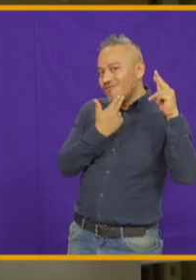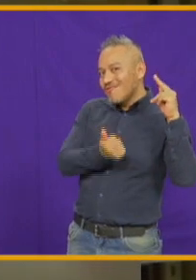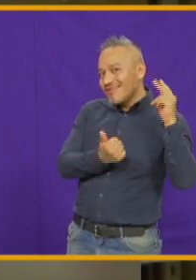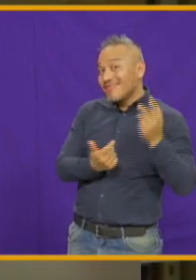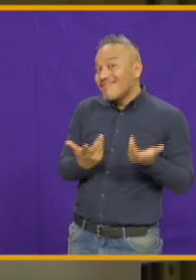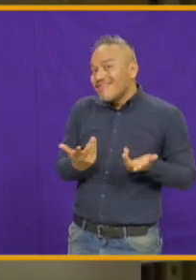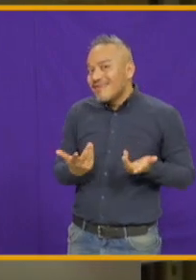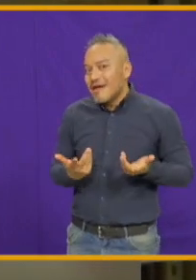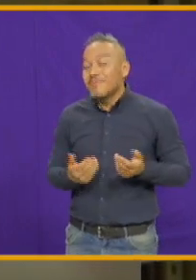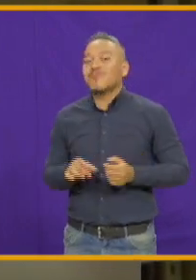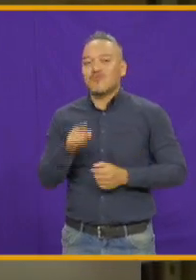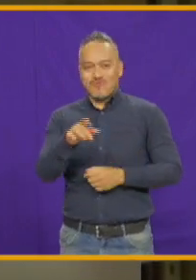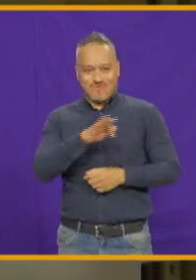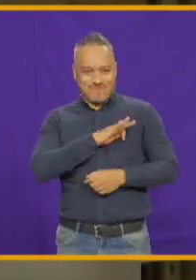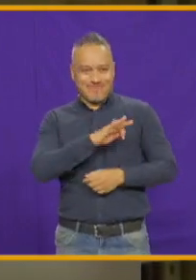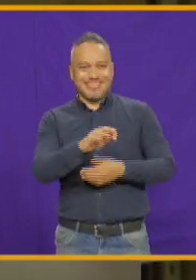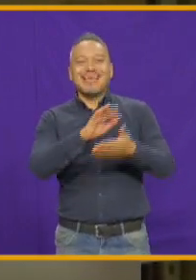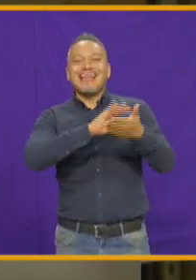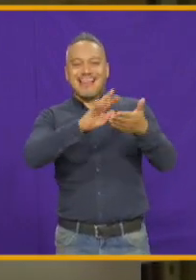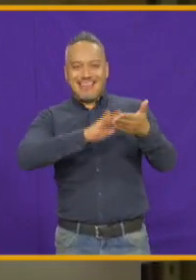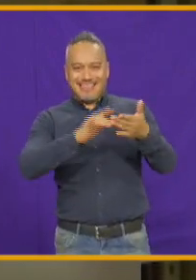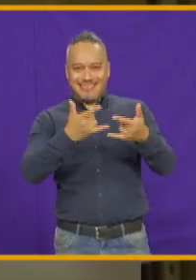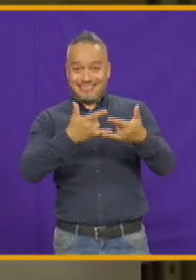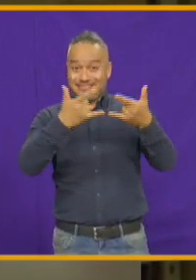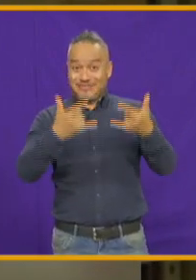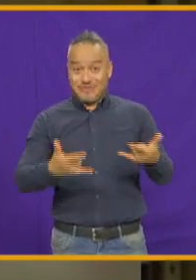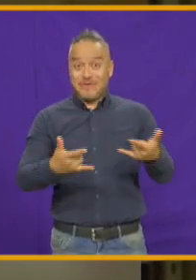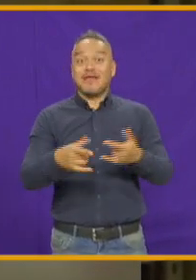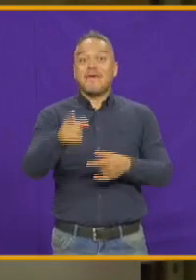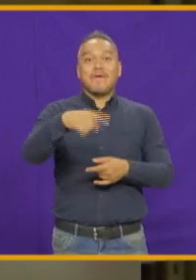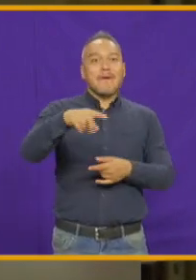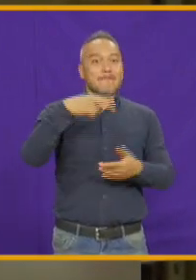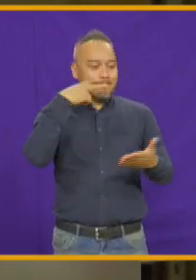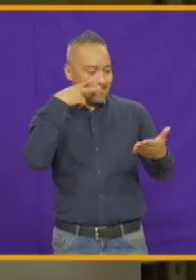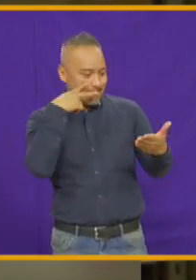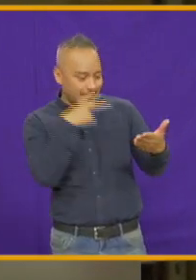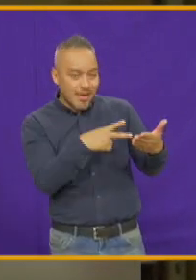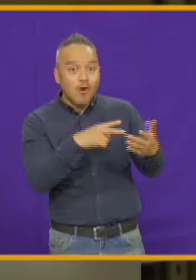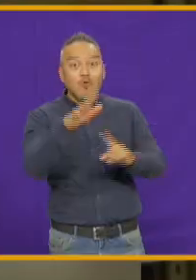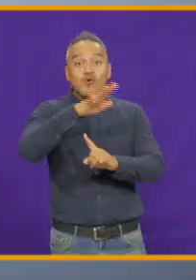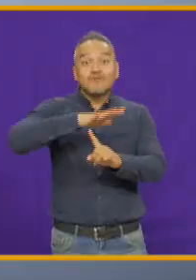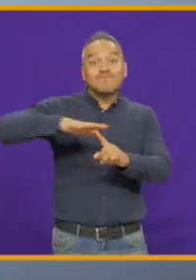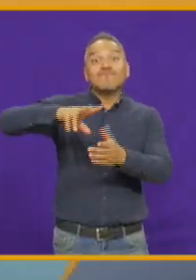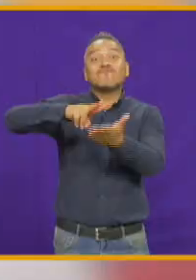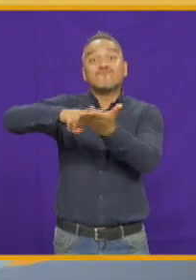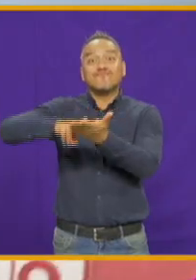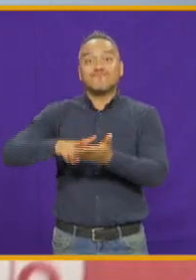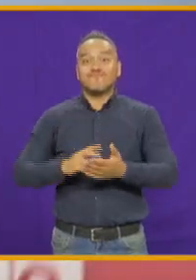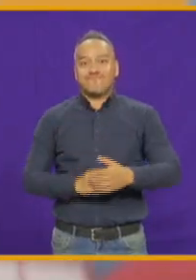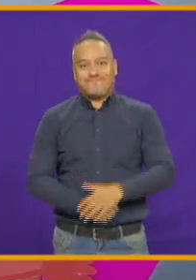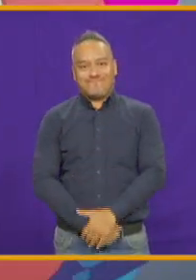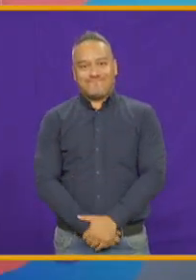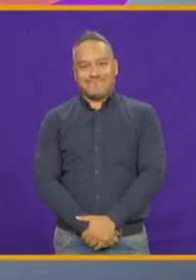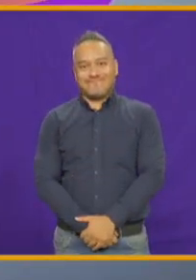te invito a que leas la historia completa y aprendas a valorar lo que hay a nuestro alrededor